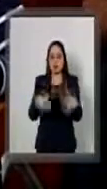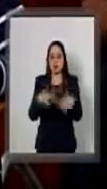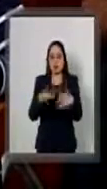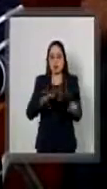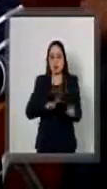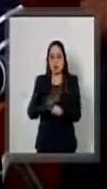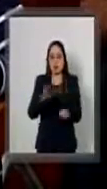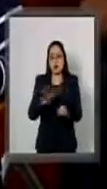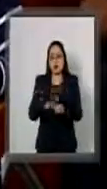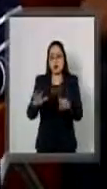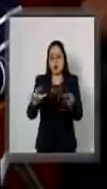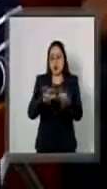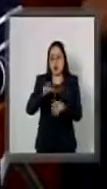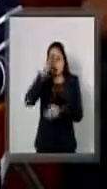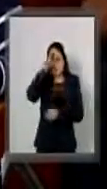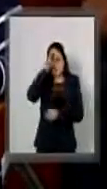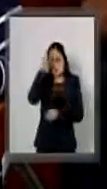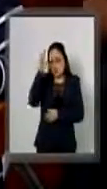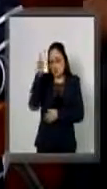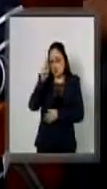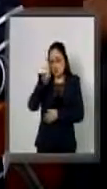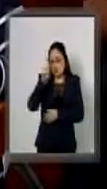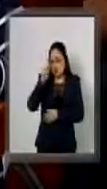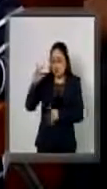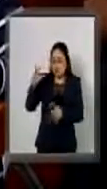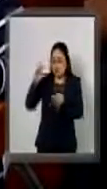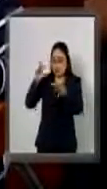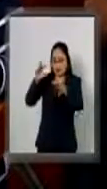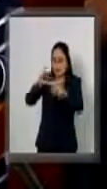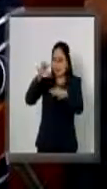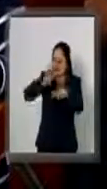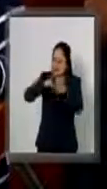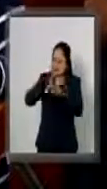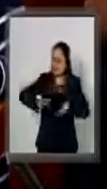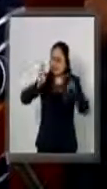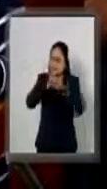alta jerarquía de valores y reglas.